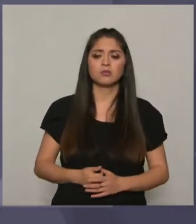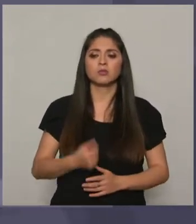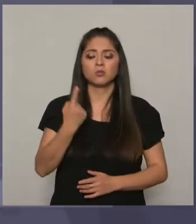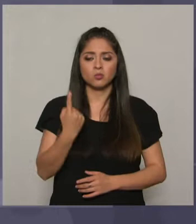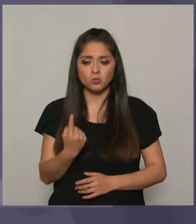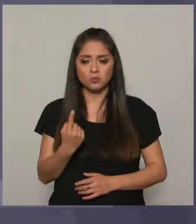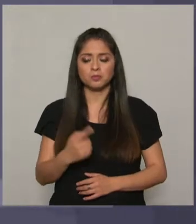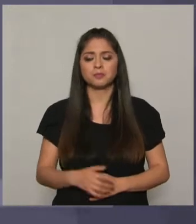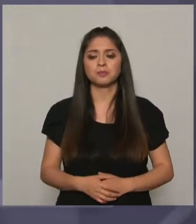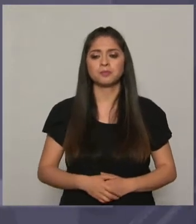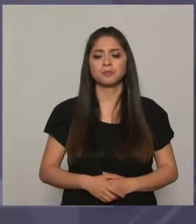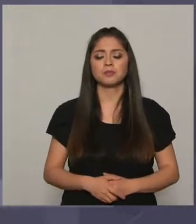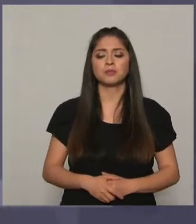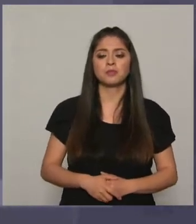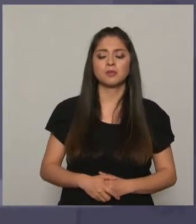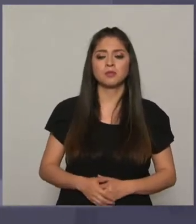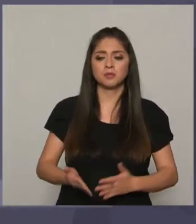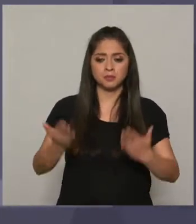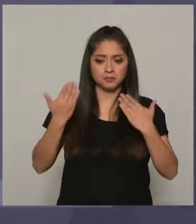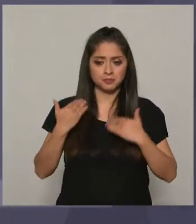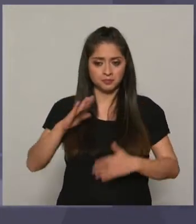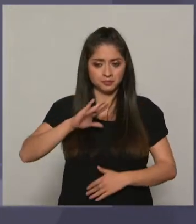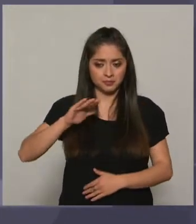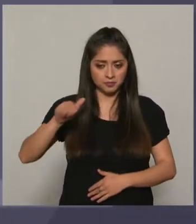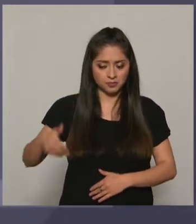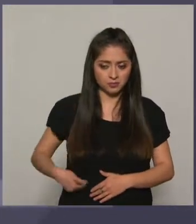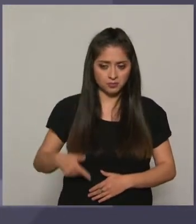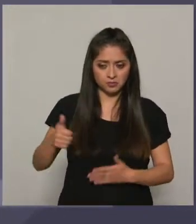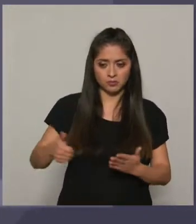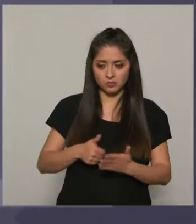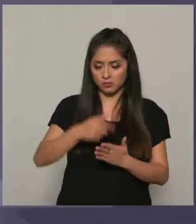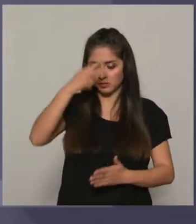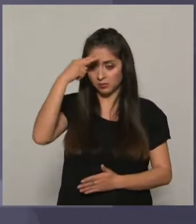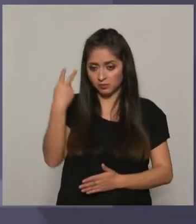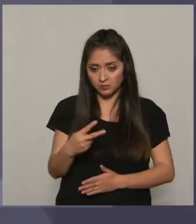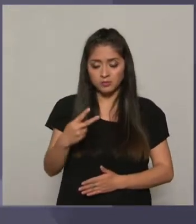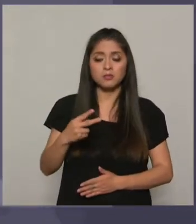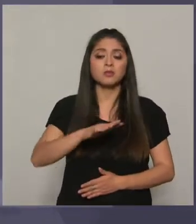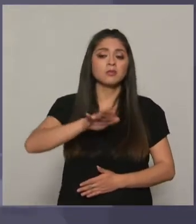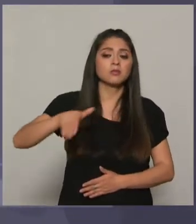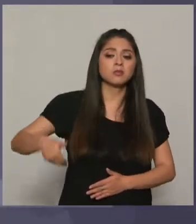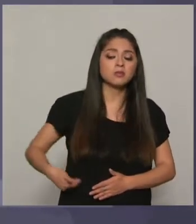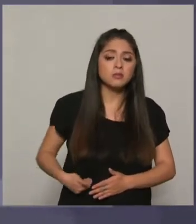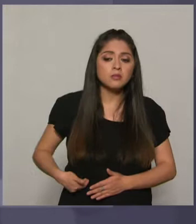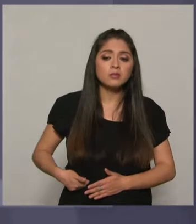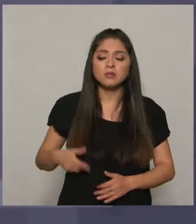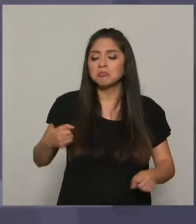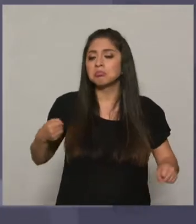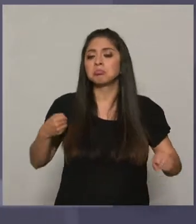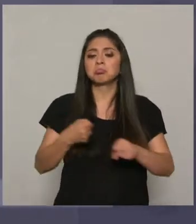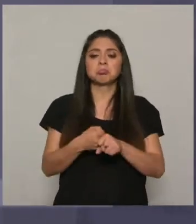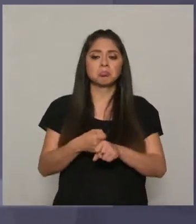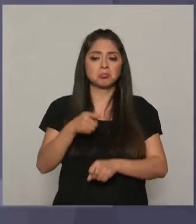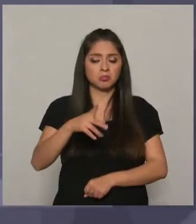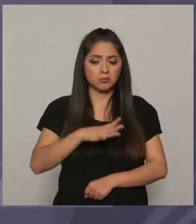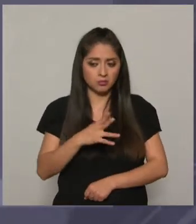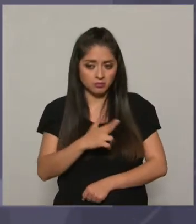676,001, así se registraron incidentes viales en la Ciudad de México. Accidentes, es decir, un choque con